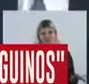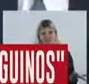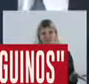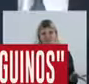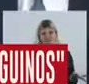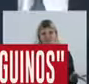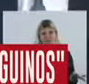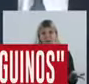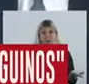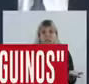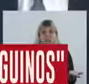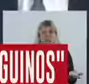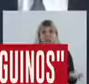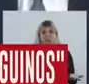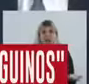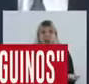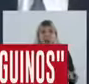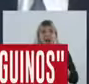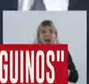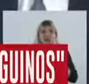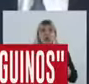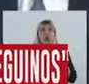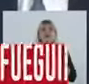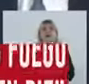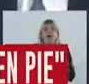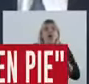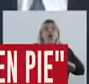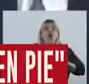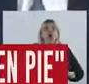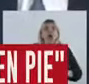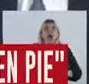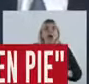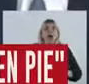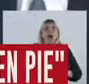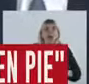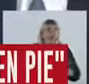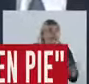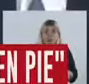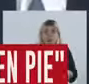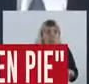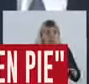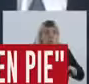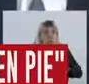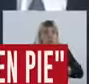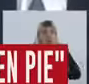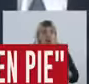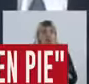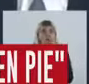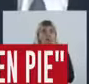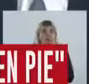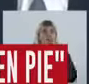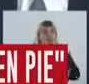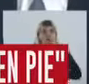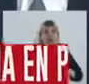Eso es un país normal. Un país normal es un país donde todos tenemos acceso a la educación. Y eso no está